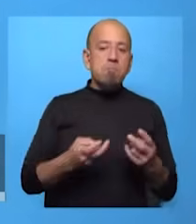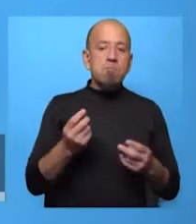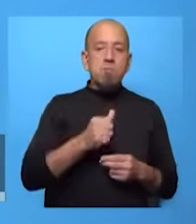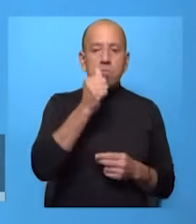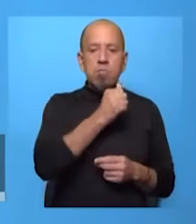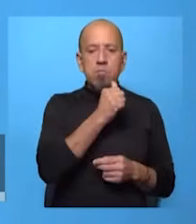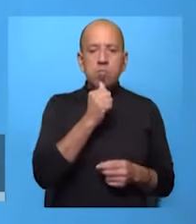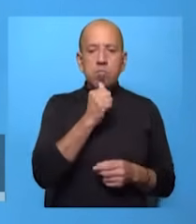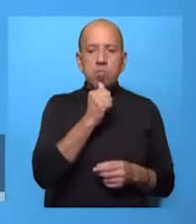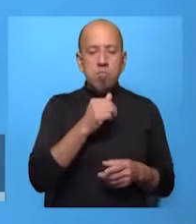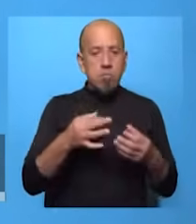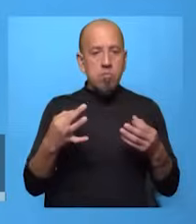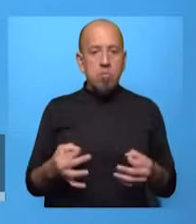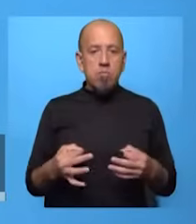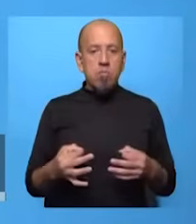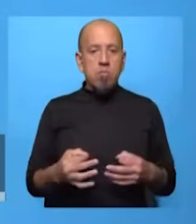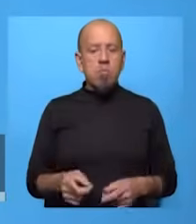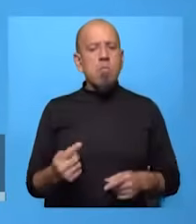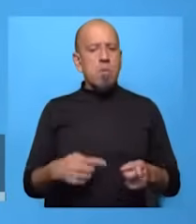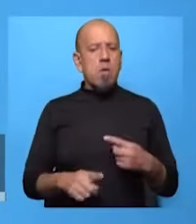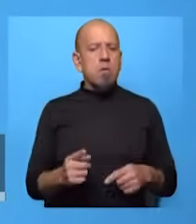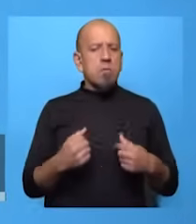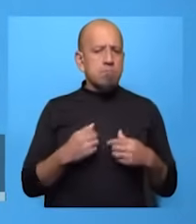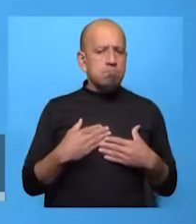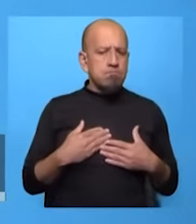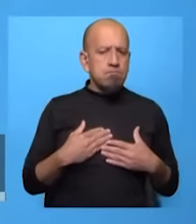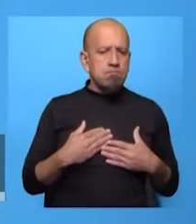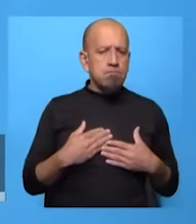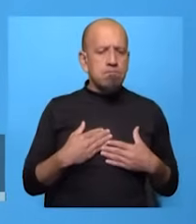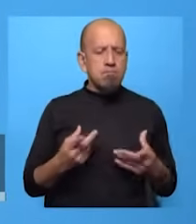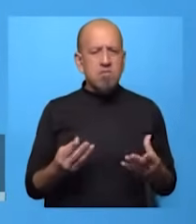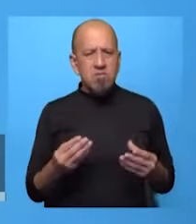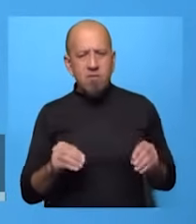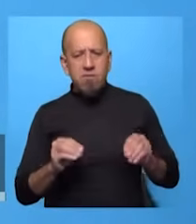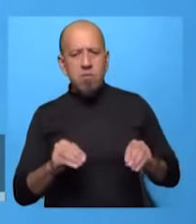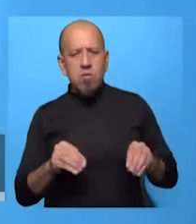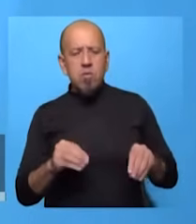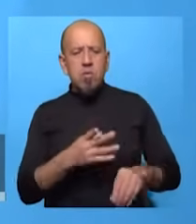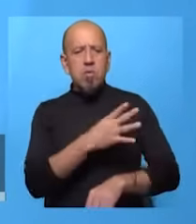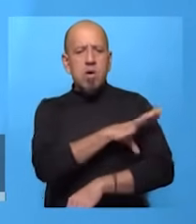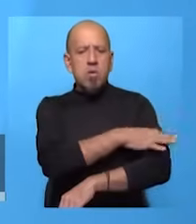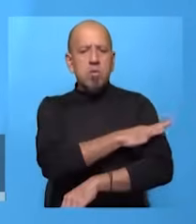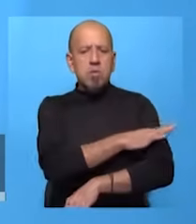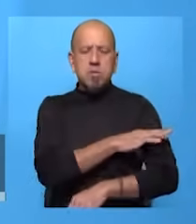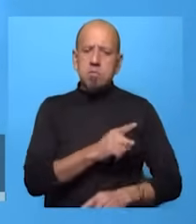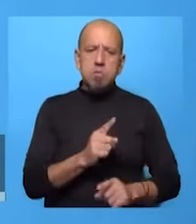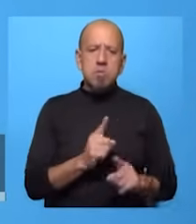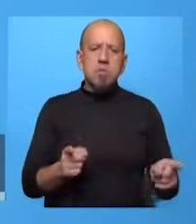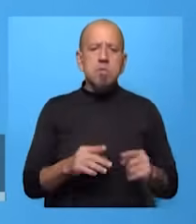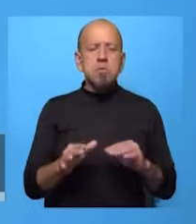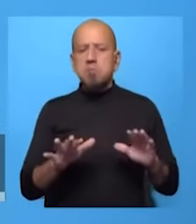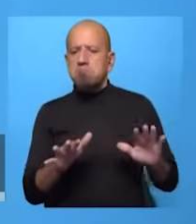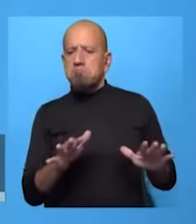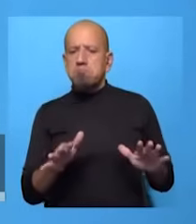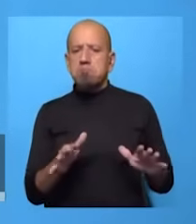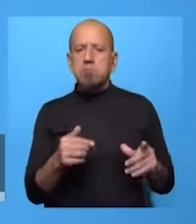las decisiones correctas Entonces yo no lo veo ti al contrario lo veo como el uruguayo promedio acá